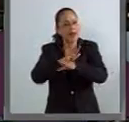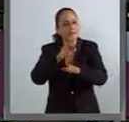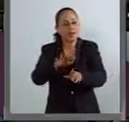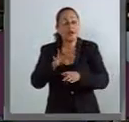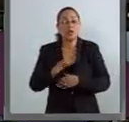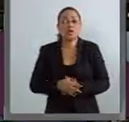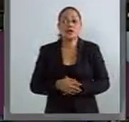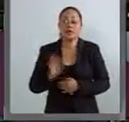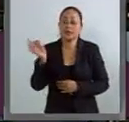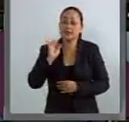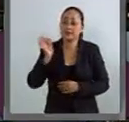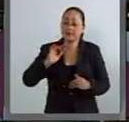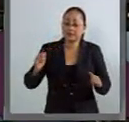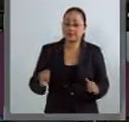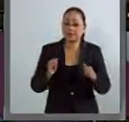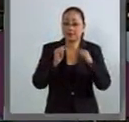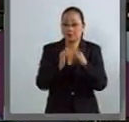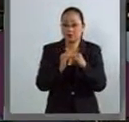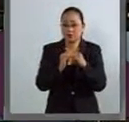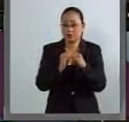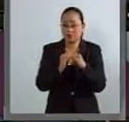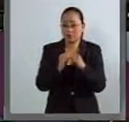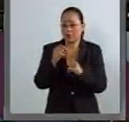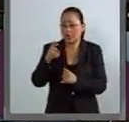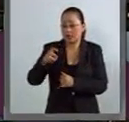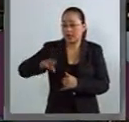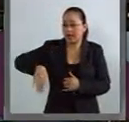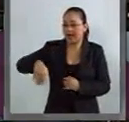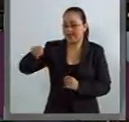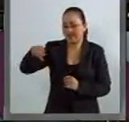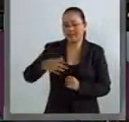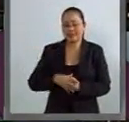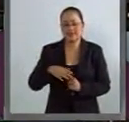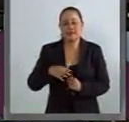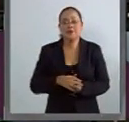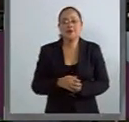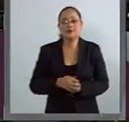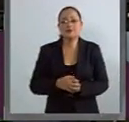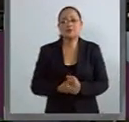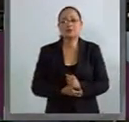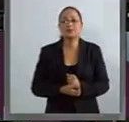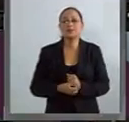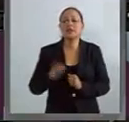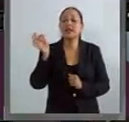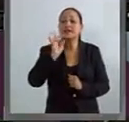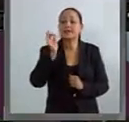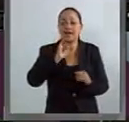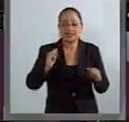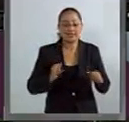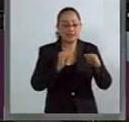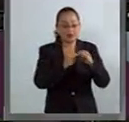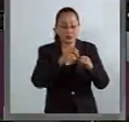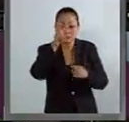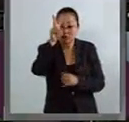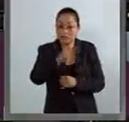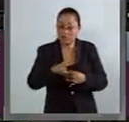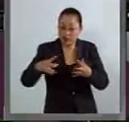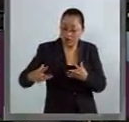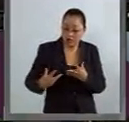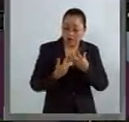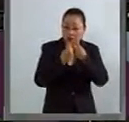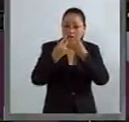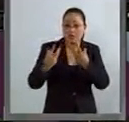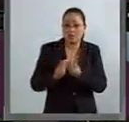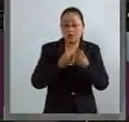las instituciones, con esto es con lo que acabó Piscitelli, por cierto, si las instituciones han acompañado